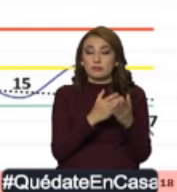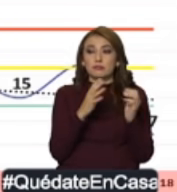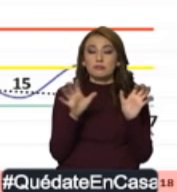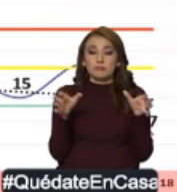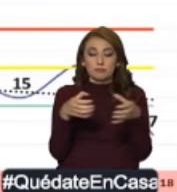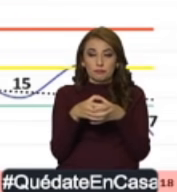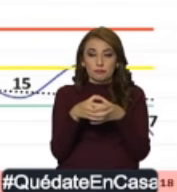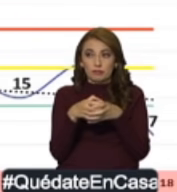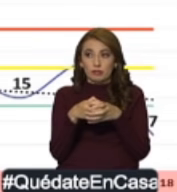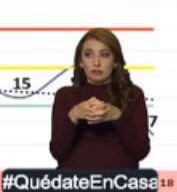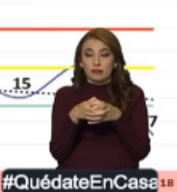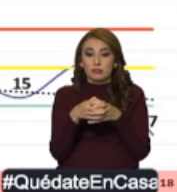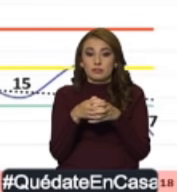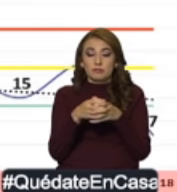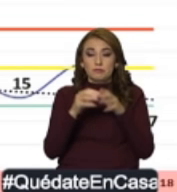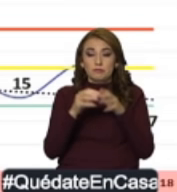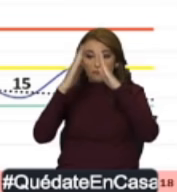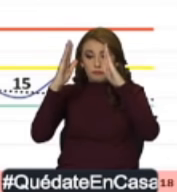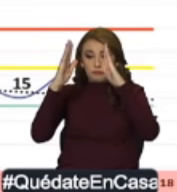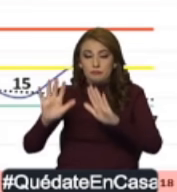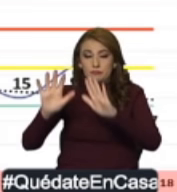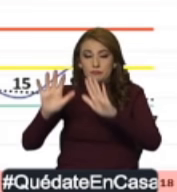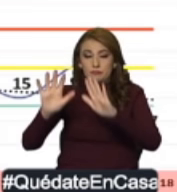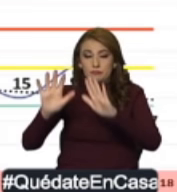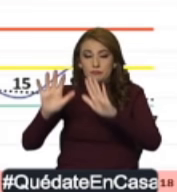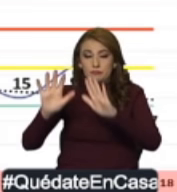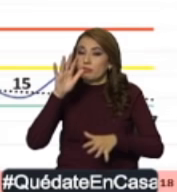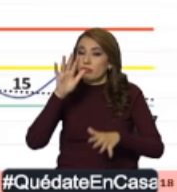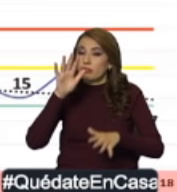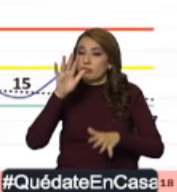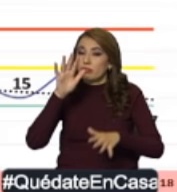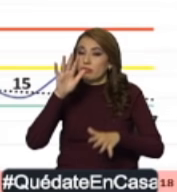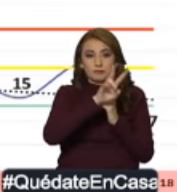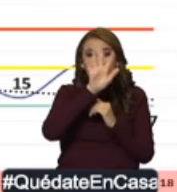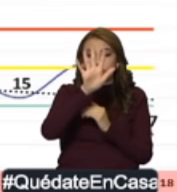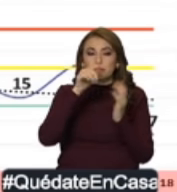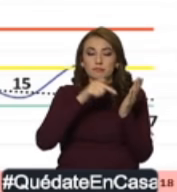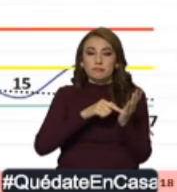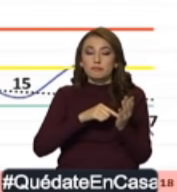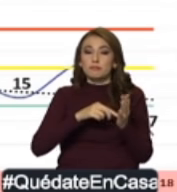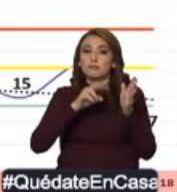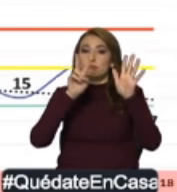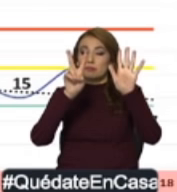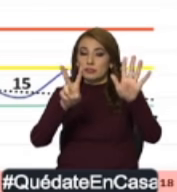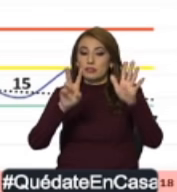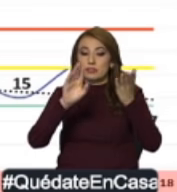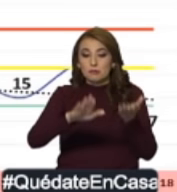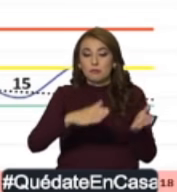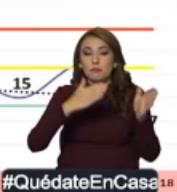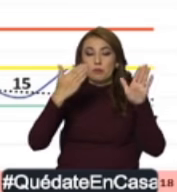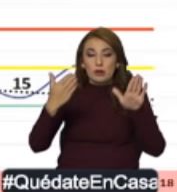de aislamiento, nosotros teníamos un promedio de 25.7 muertes violentas